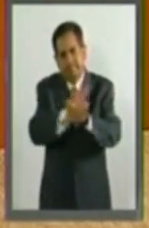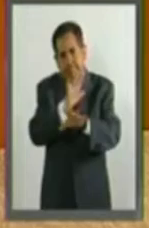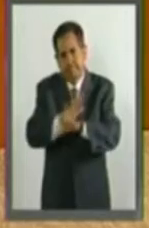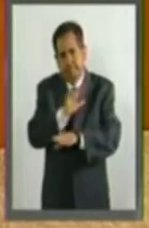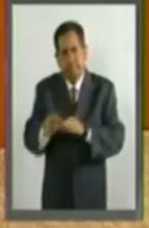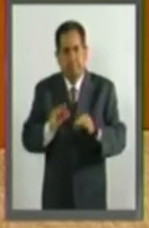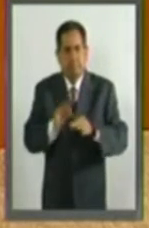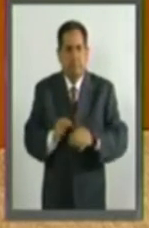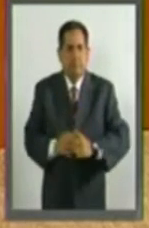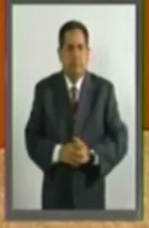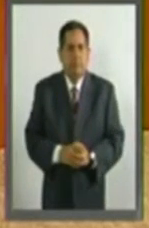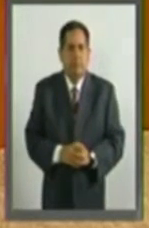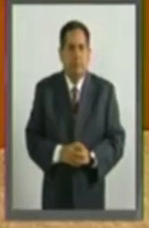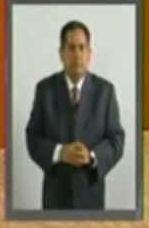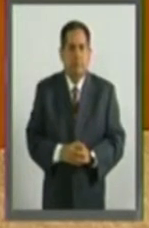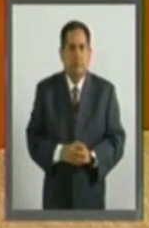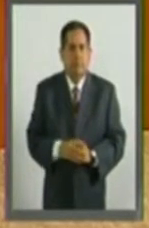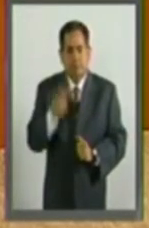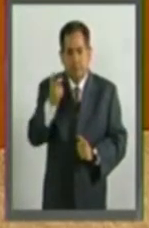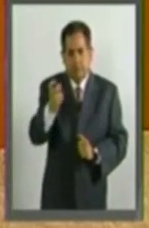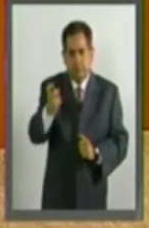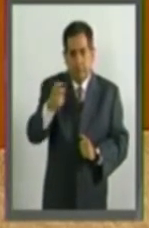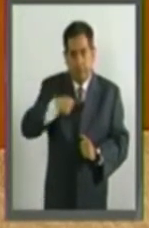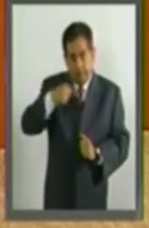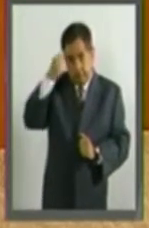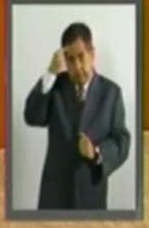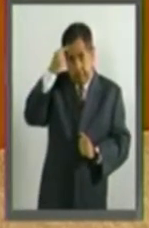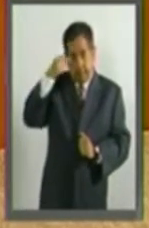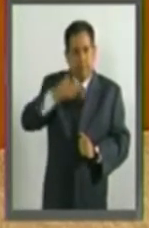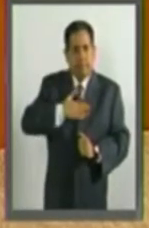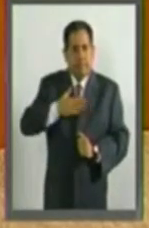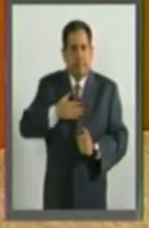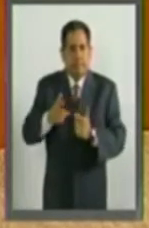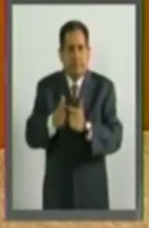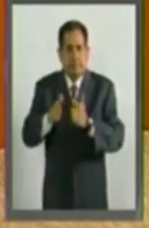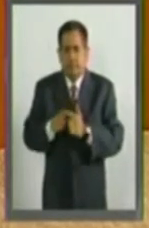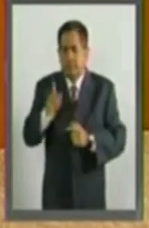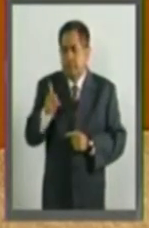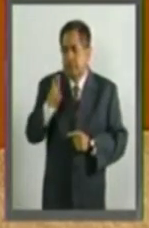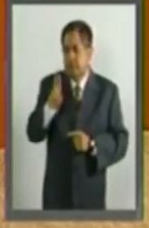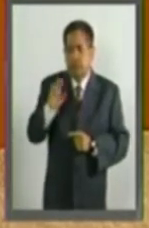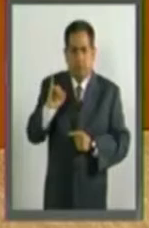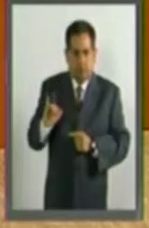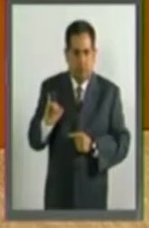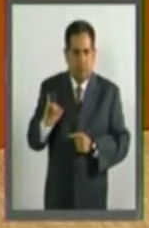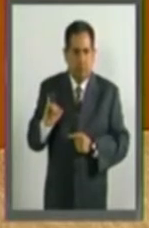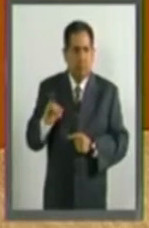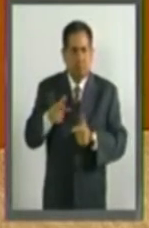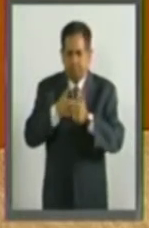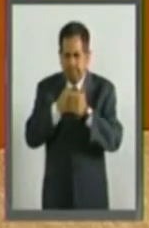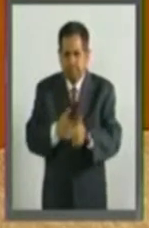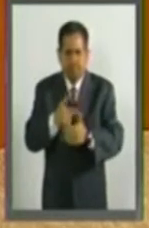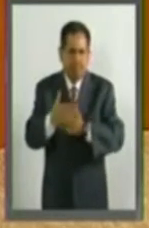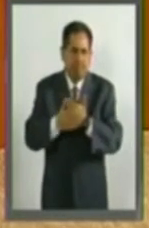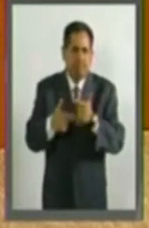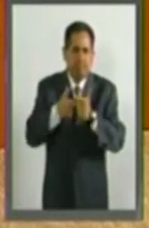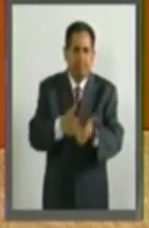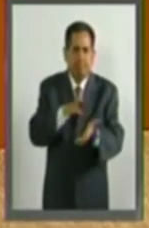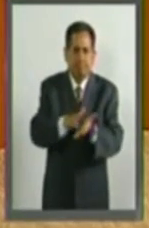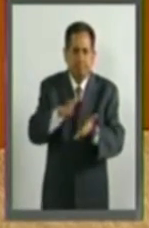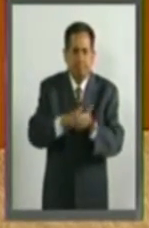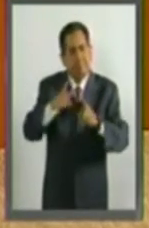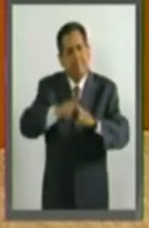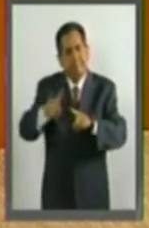están presentando. Por eso, en el Partido Revolucionario Institucional seguiremos apoyando